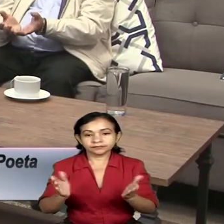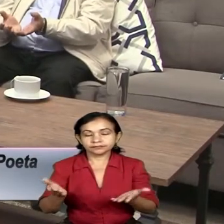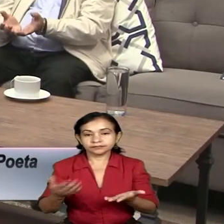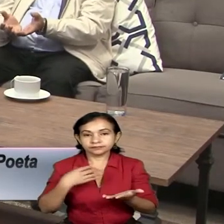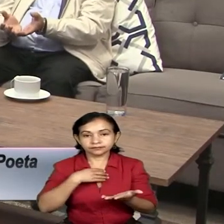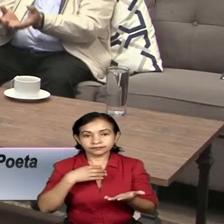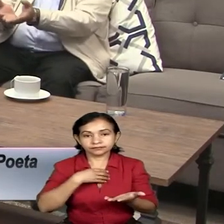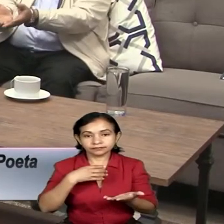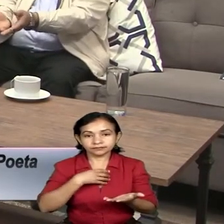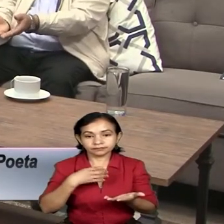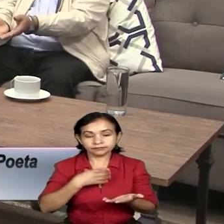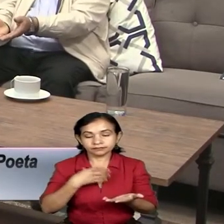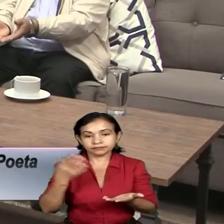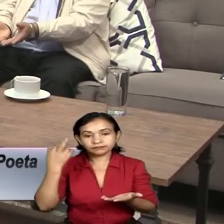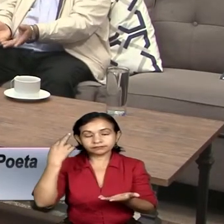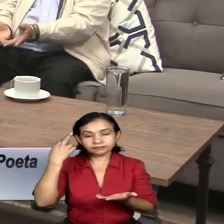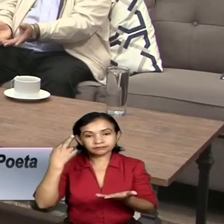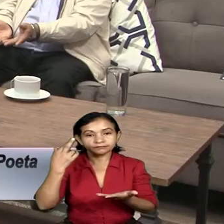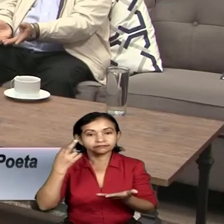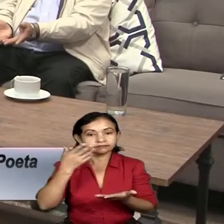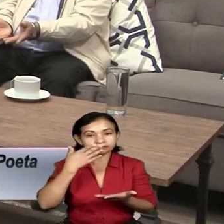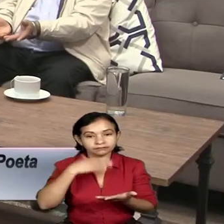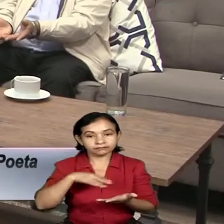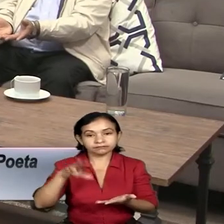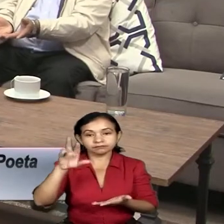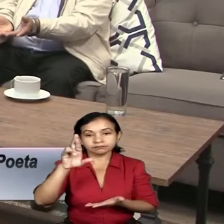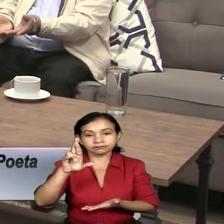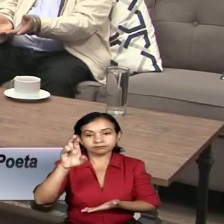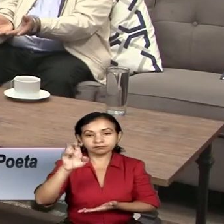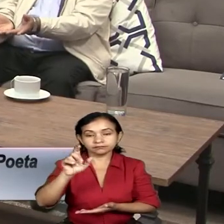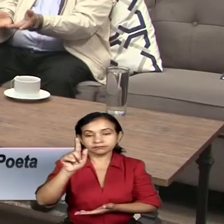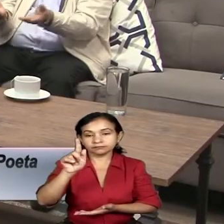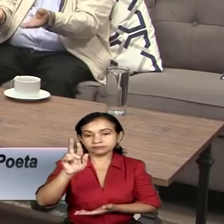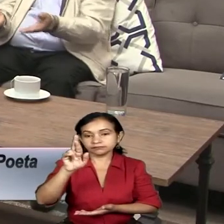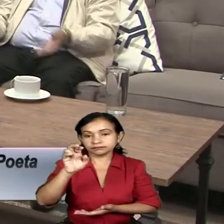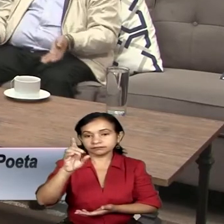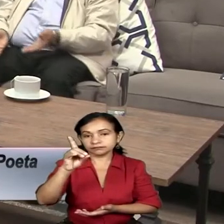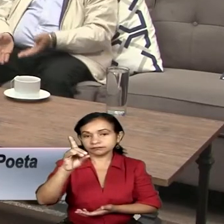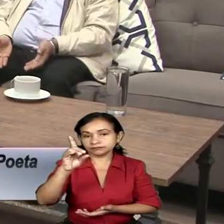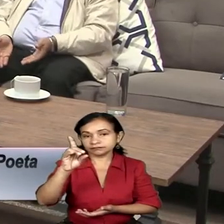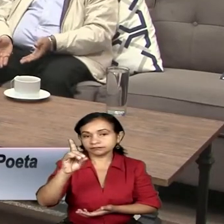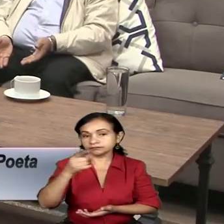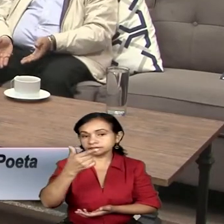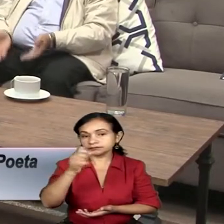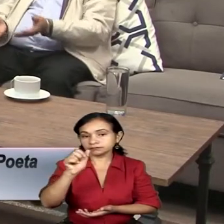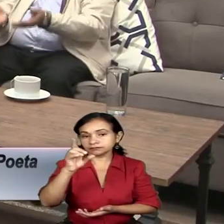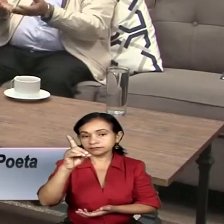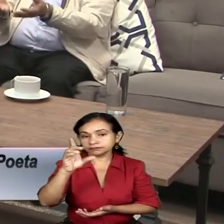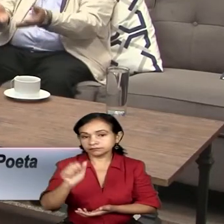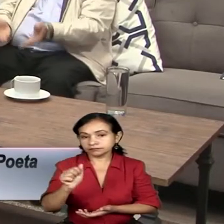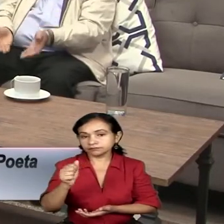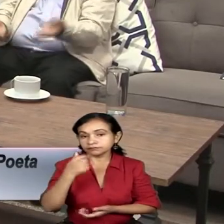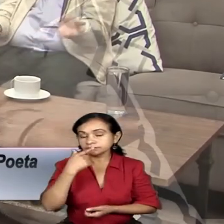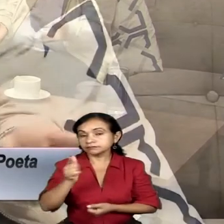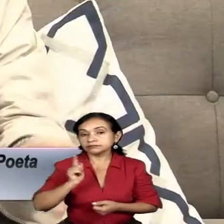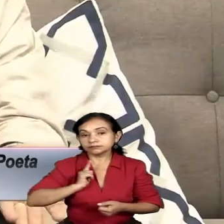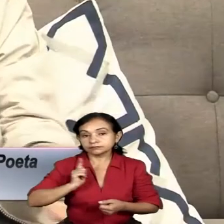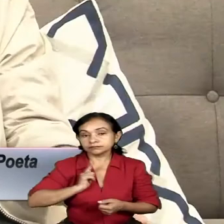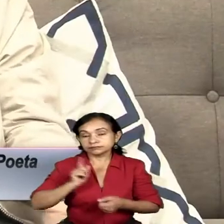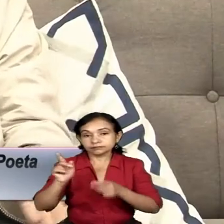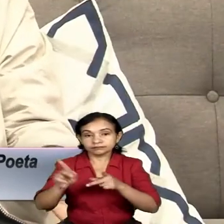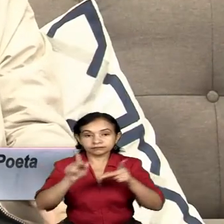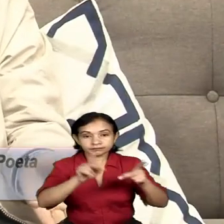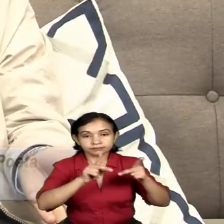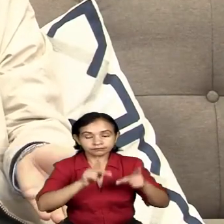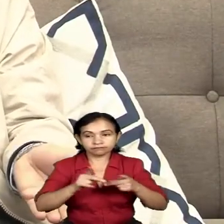actitud retrógrada. No, porque si que me dio mi padre fuera de ya decía desde el 59, que era con la que teníamos que enfrentarnos